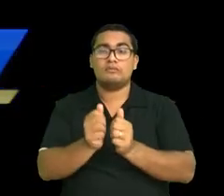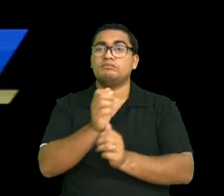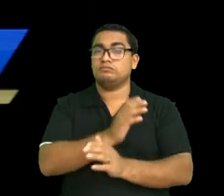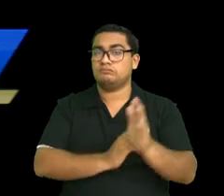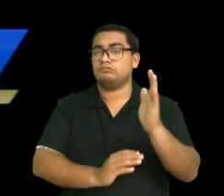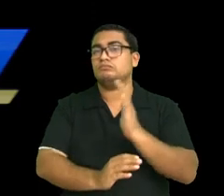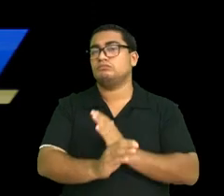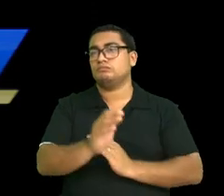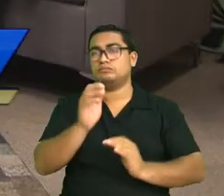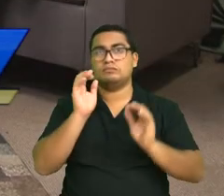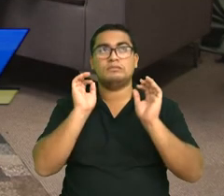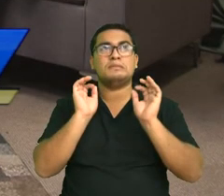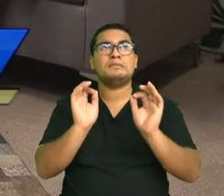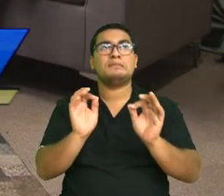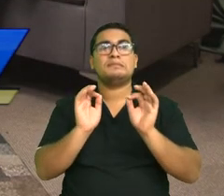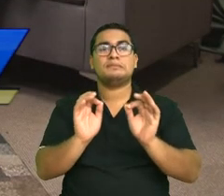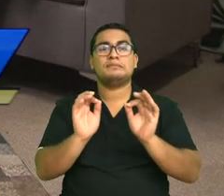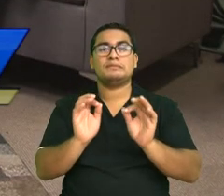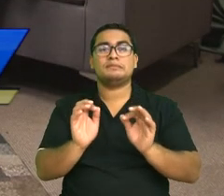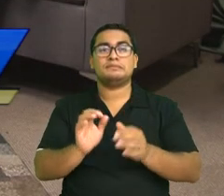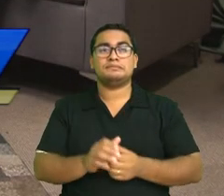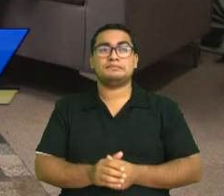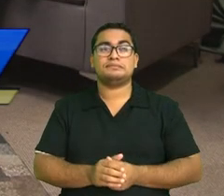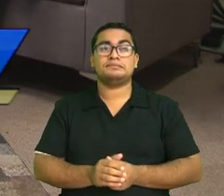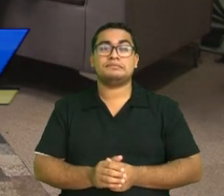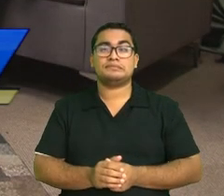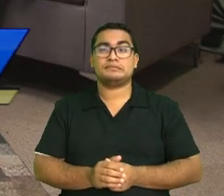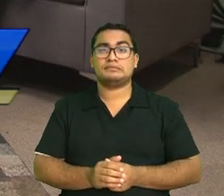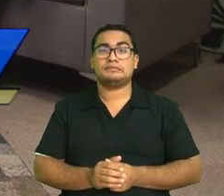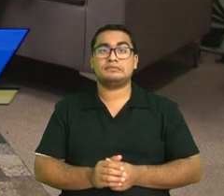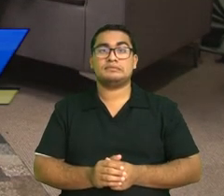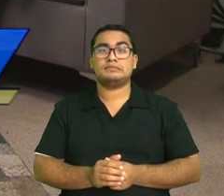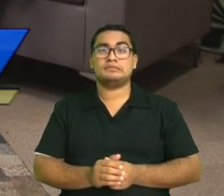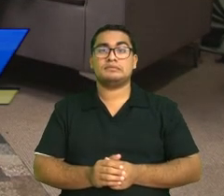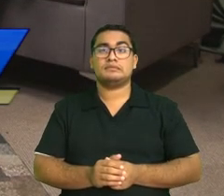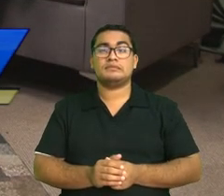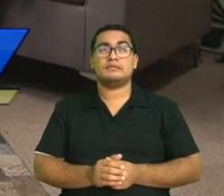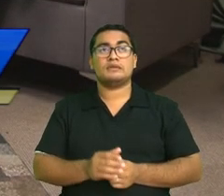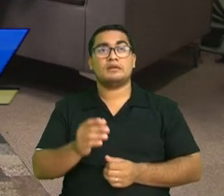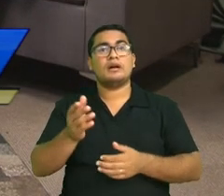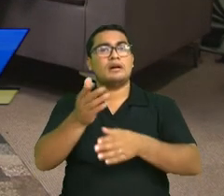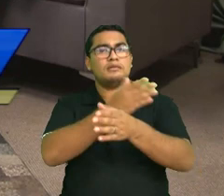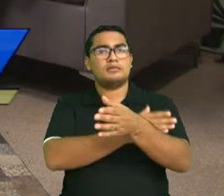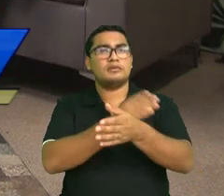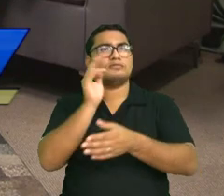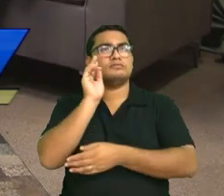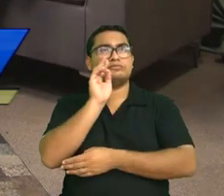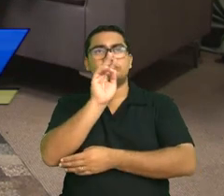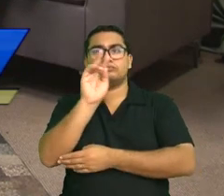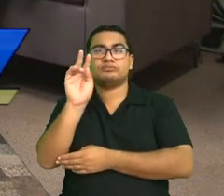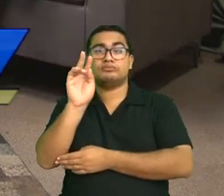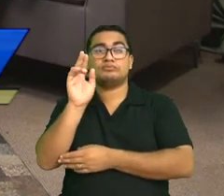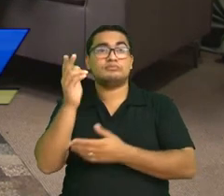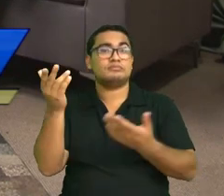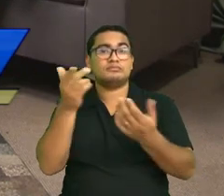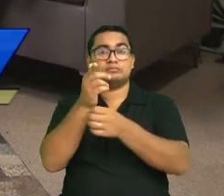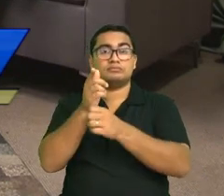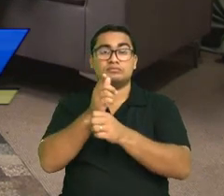han venido alcanzando. Y ahí está precisamente, pues veíamos en pantalla, ¿no?, momentos en los que la Asamblea